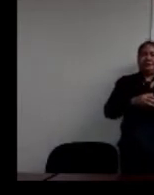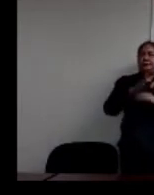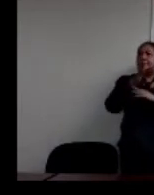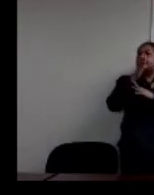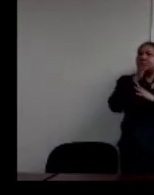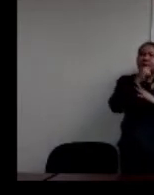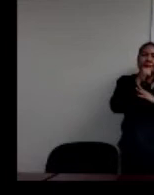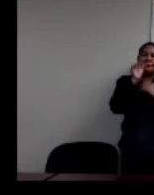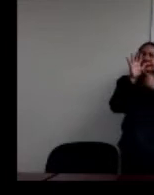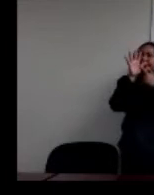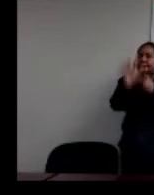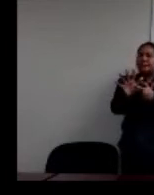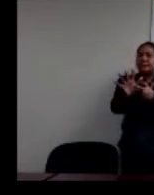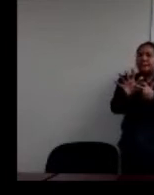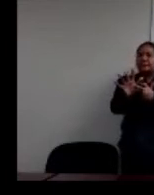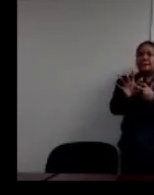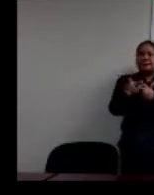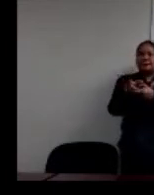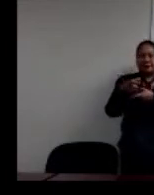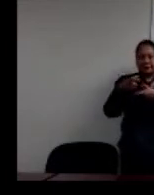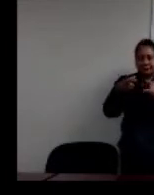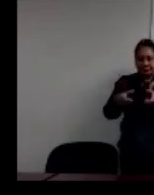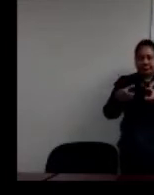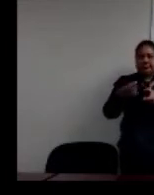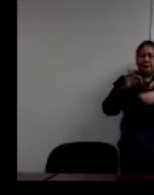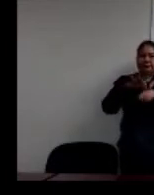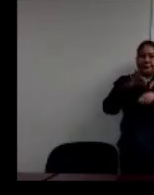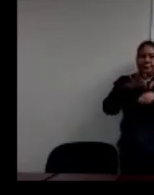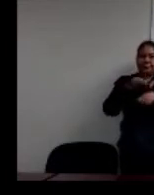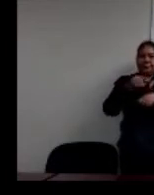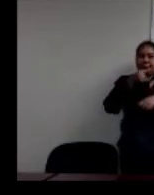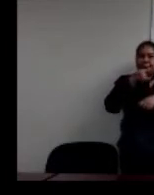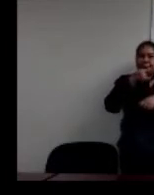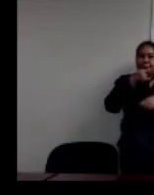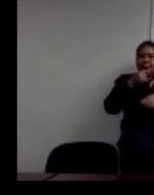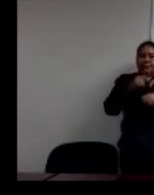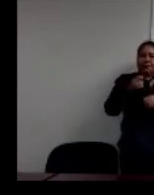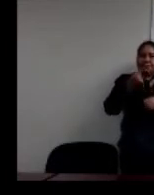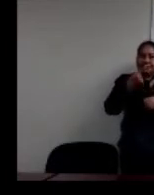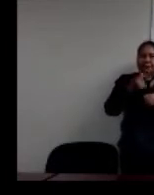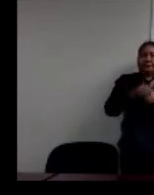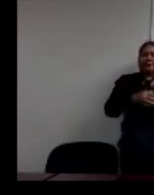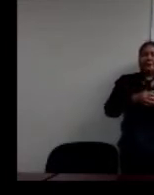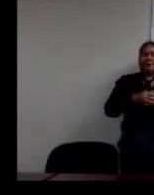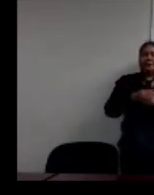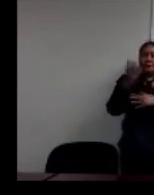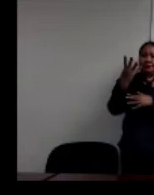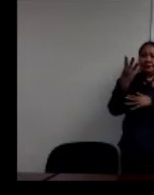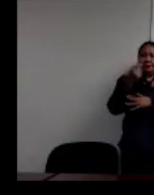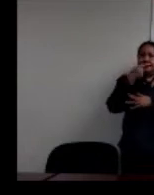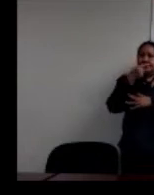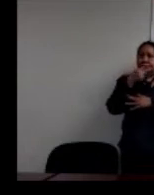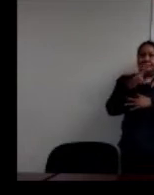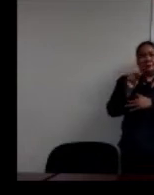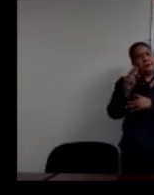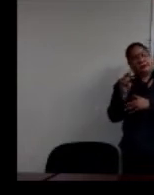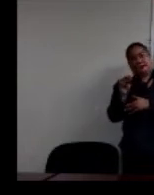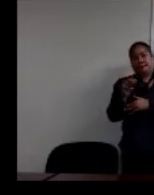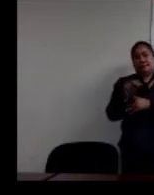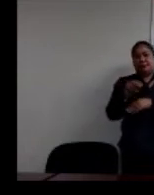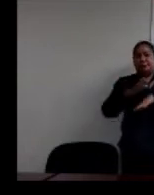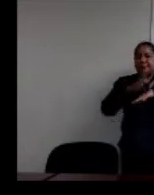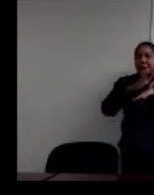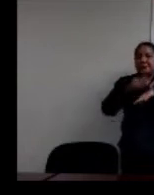pueden presentar una caja de un medicamento porque hace un medicamento para que le dé 4 tabletas. Si lo ven que darle una más.